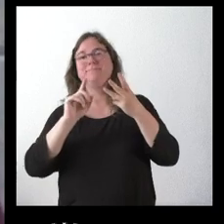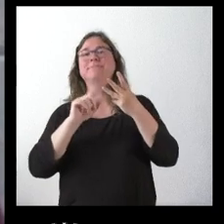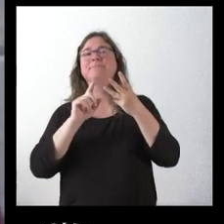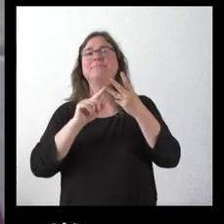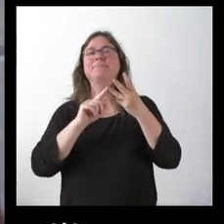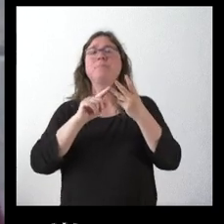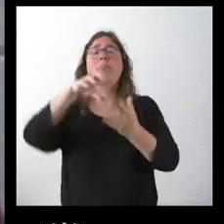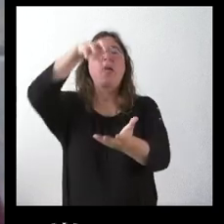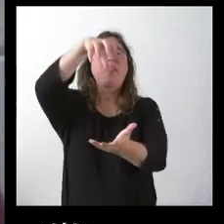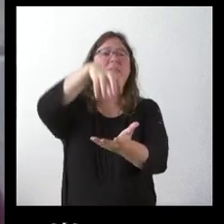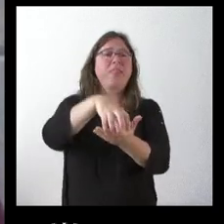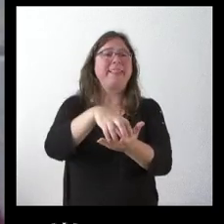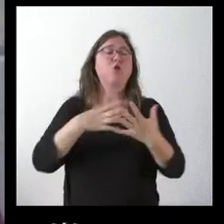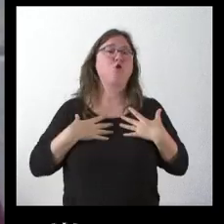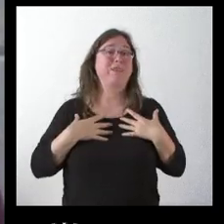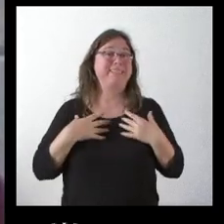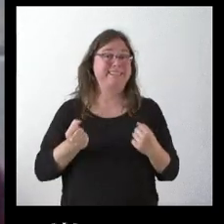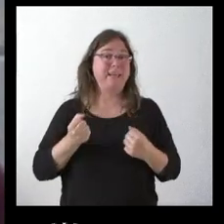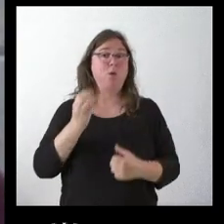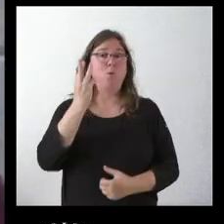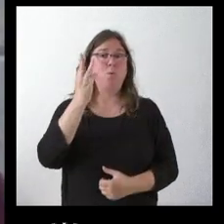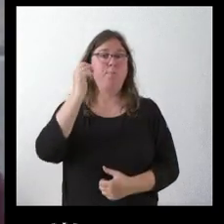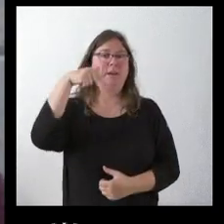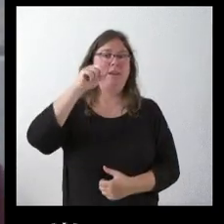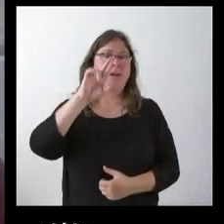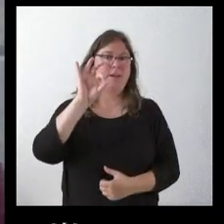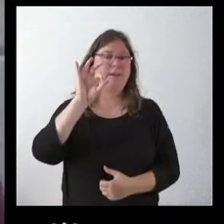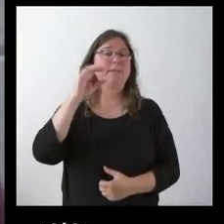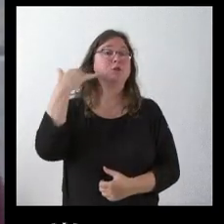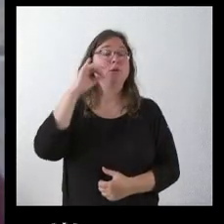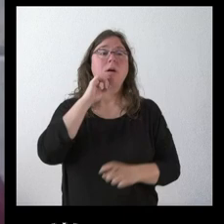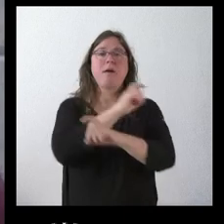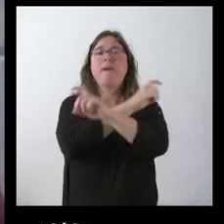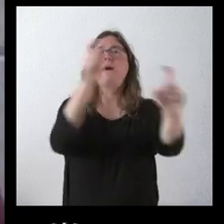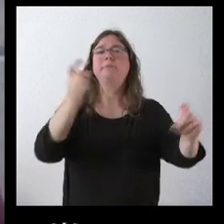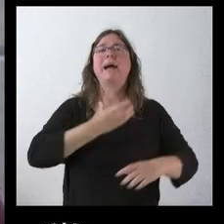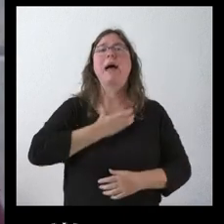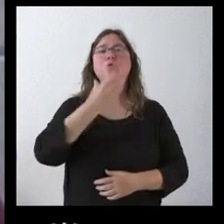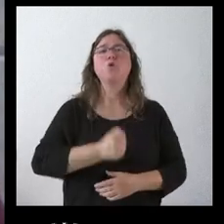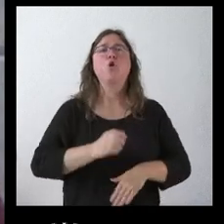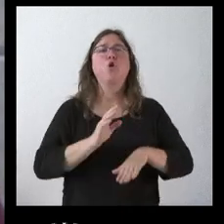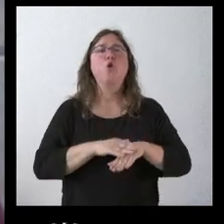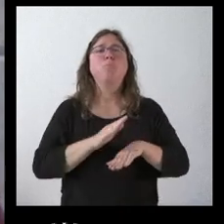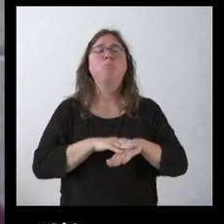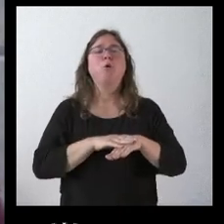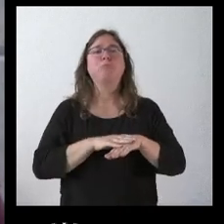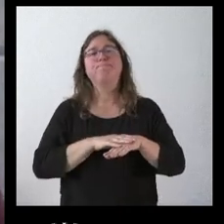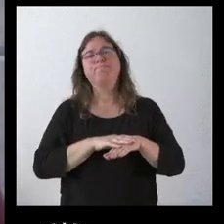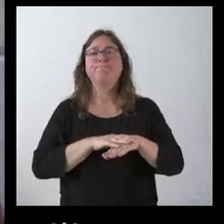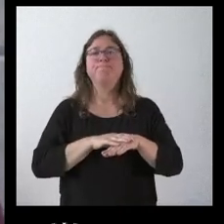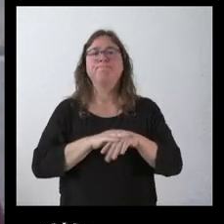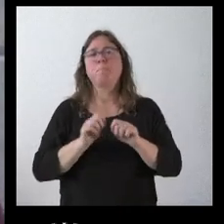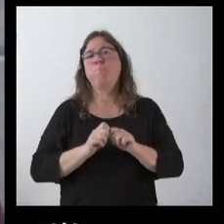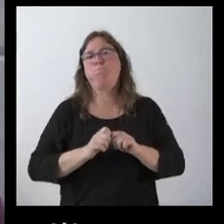el Centro de Salud de Pinares en Soria se ha alertado a los ayuntamientos por un rebrote, un